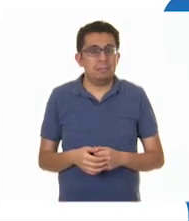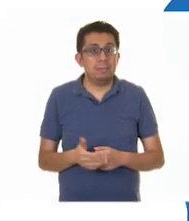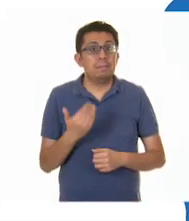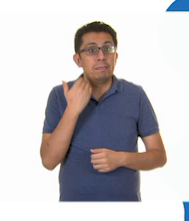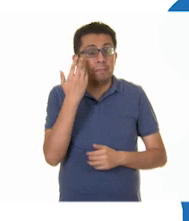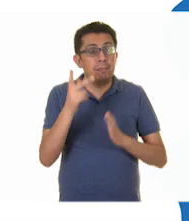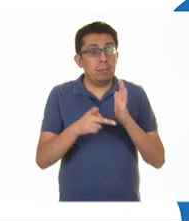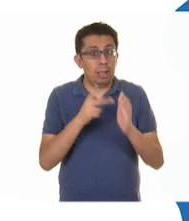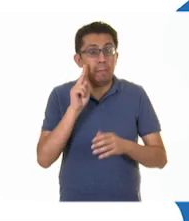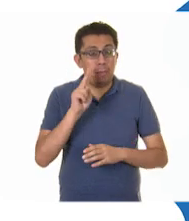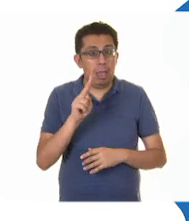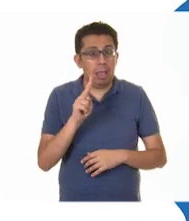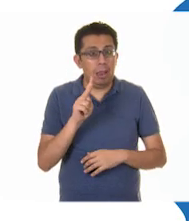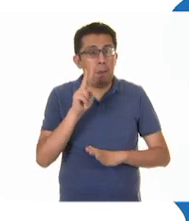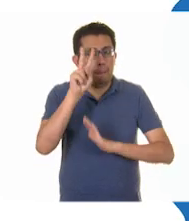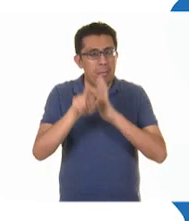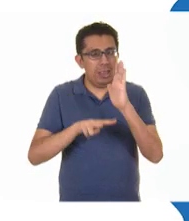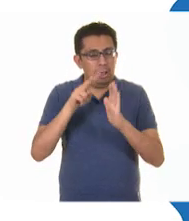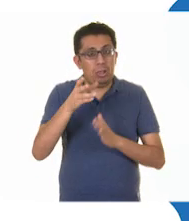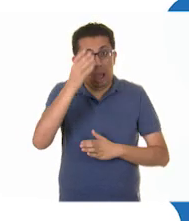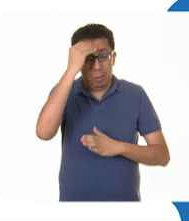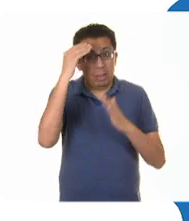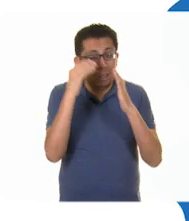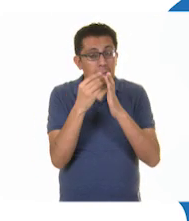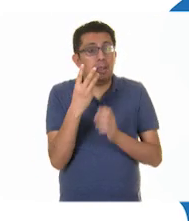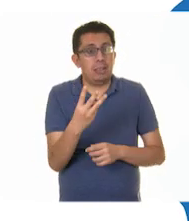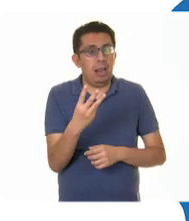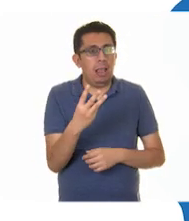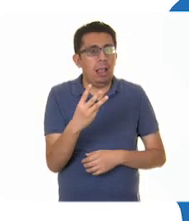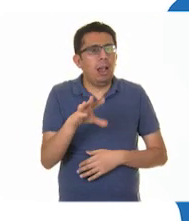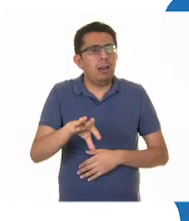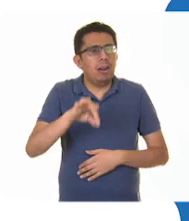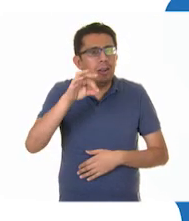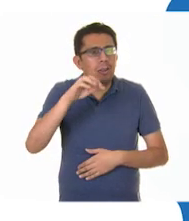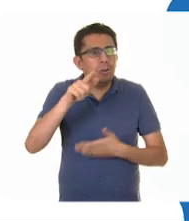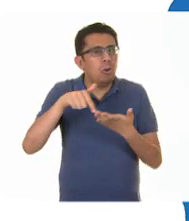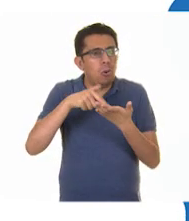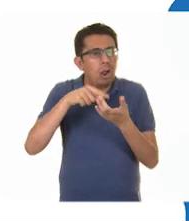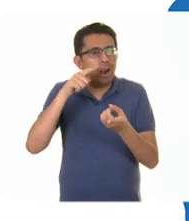Si quieres volver a ver los programas de Aprende en Casa 3, los puedes encontrar en la